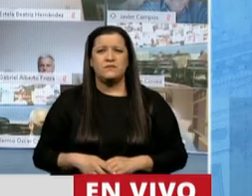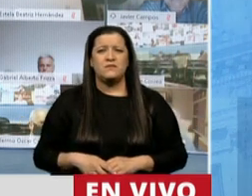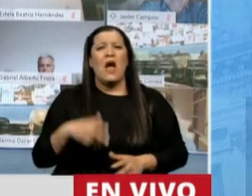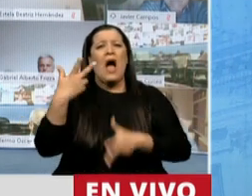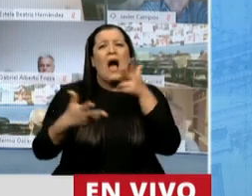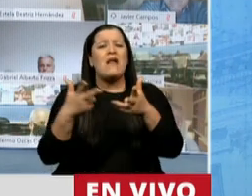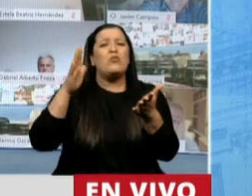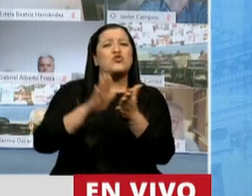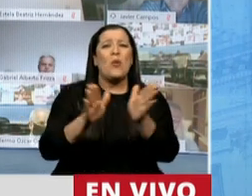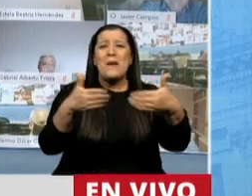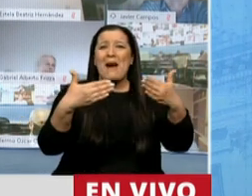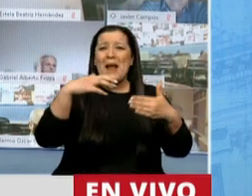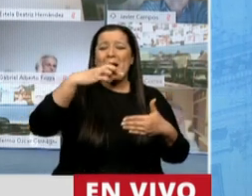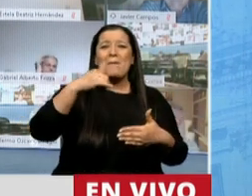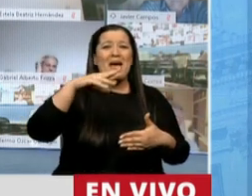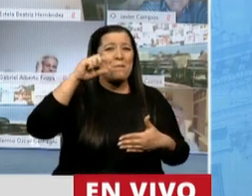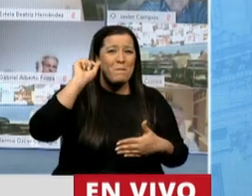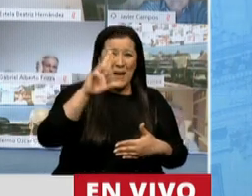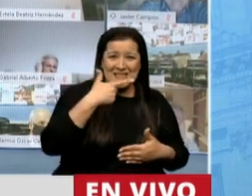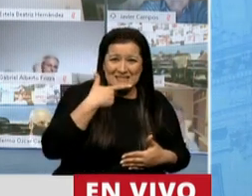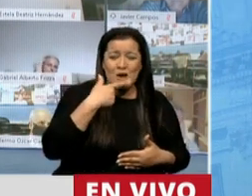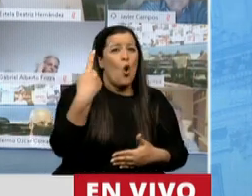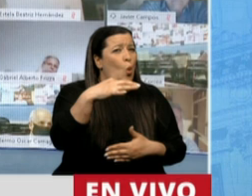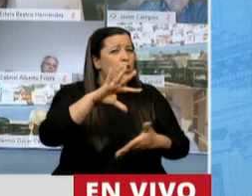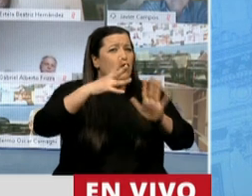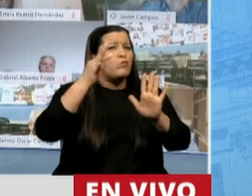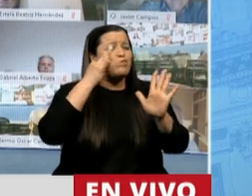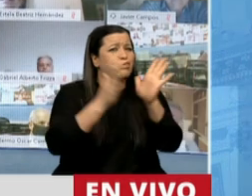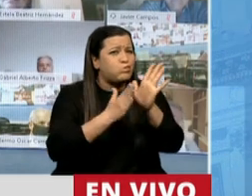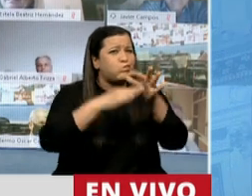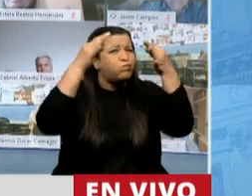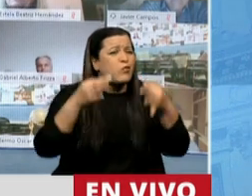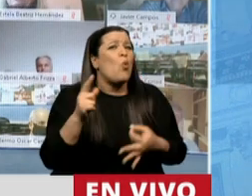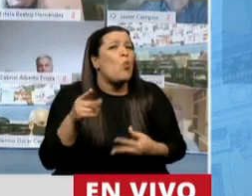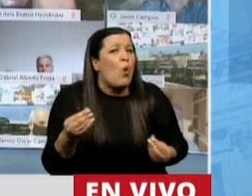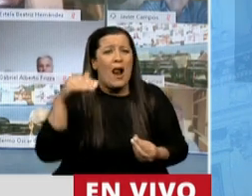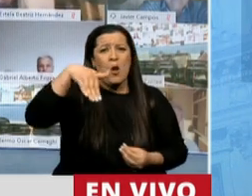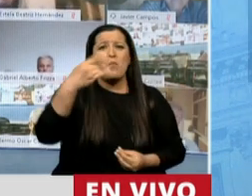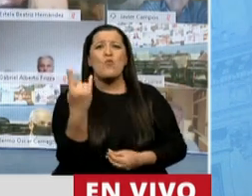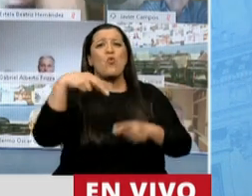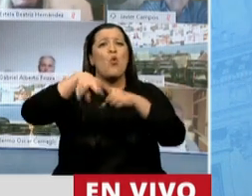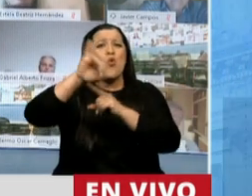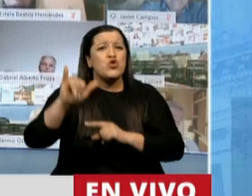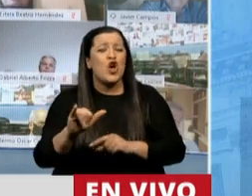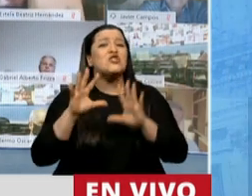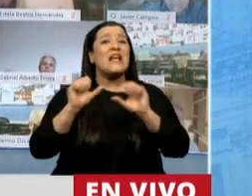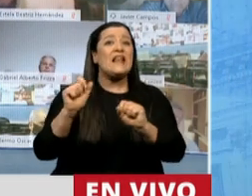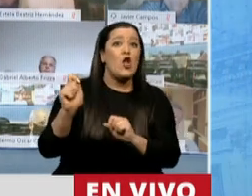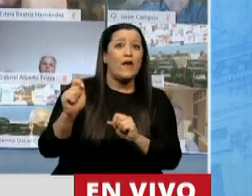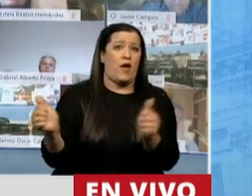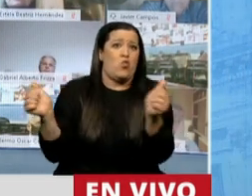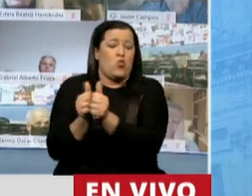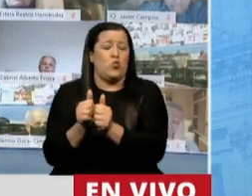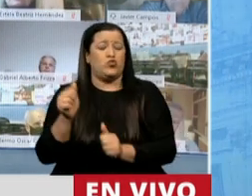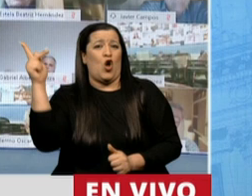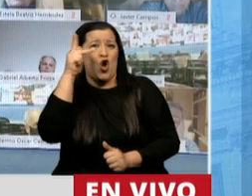hablamos de panam papers El único caso probado de panam papers se llama Muñoz secretario de Néstor kisner